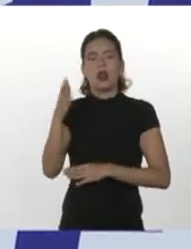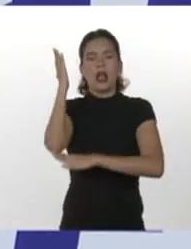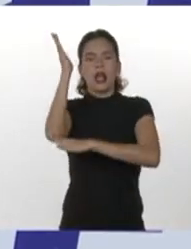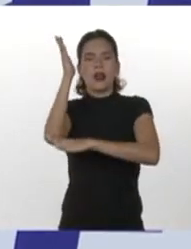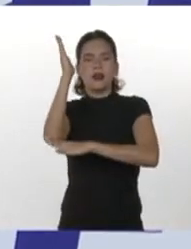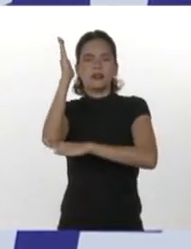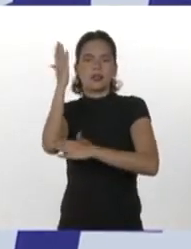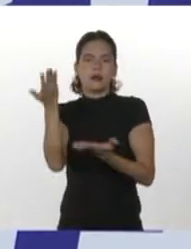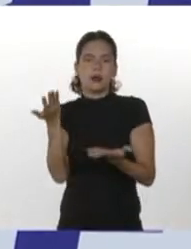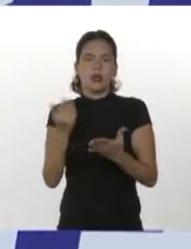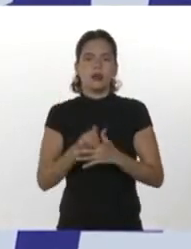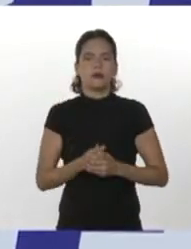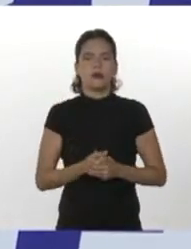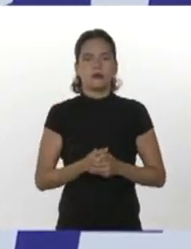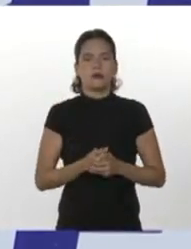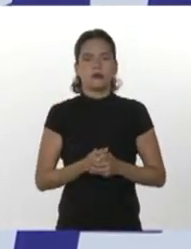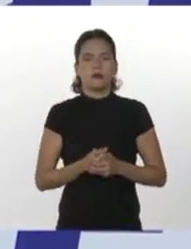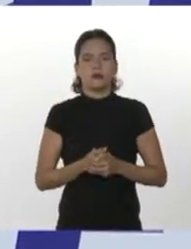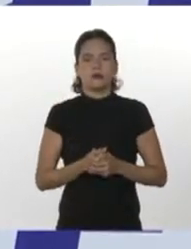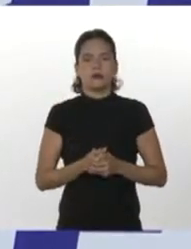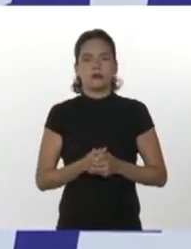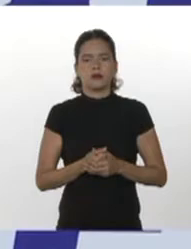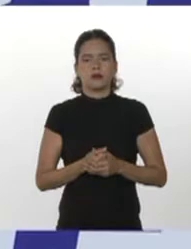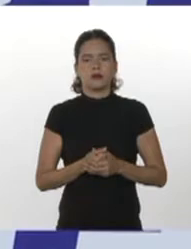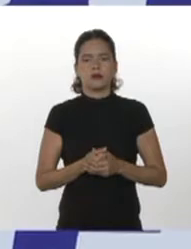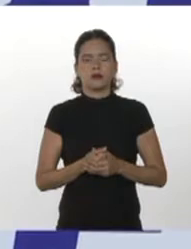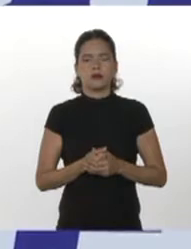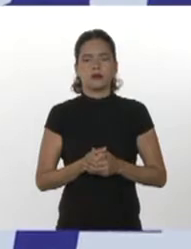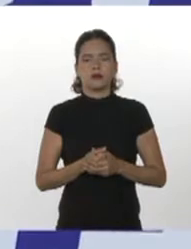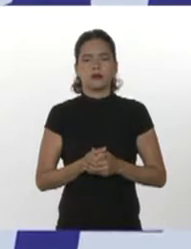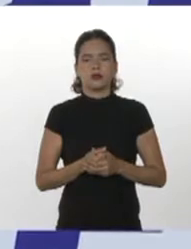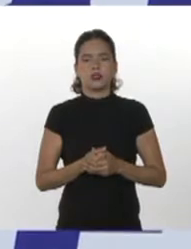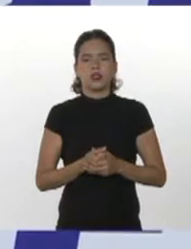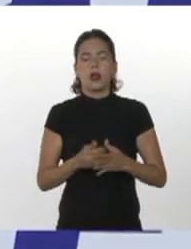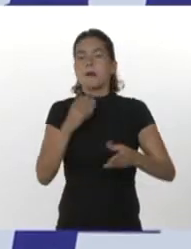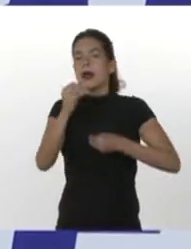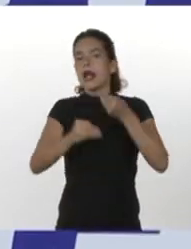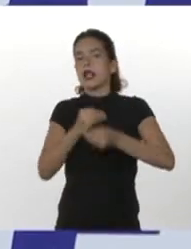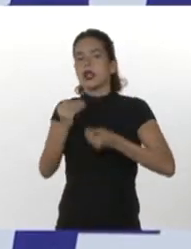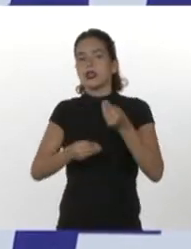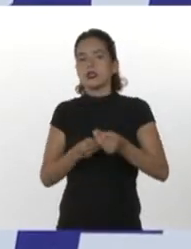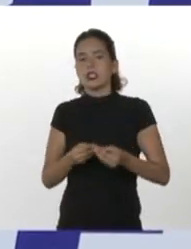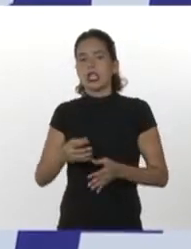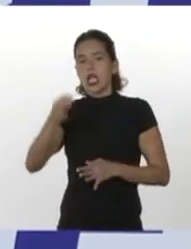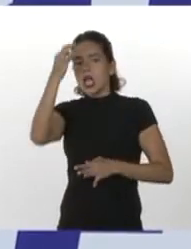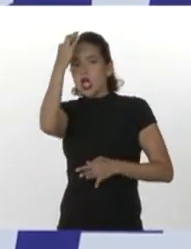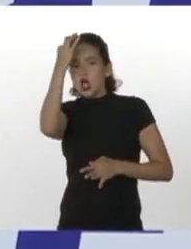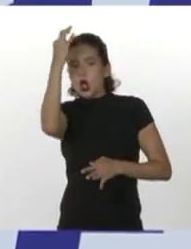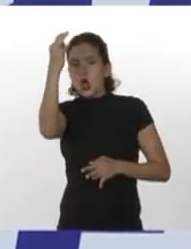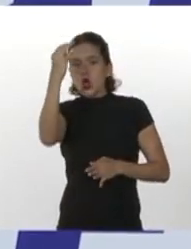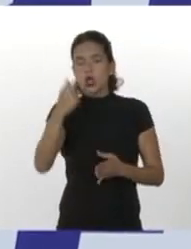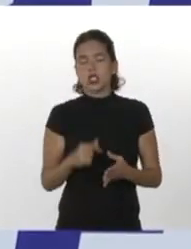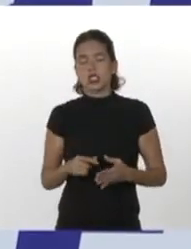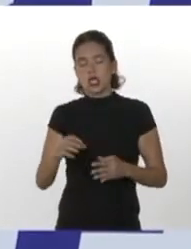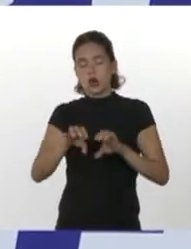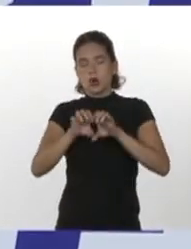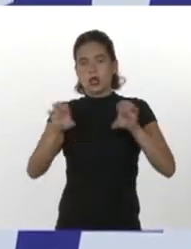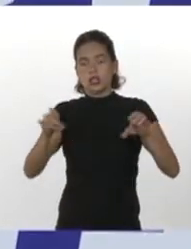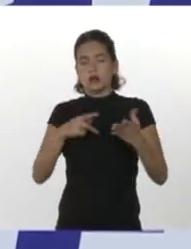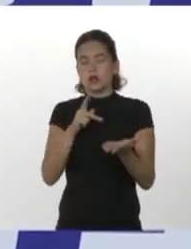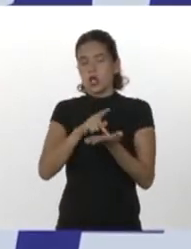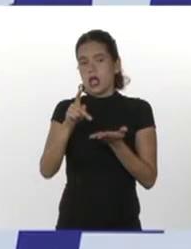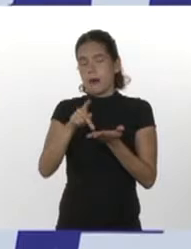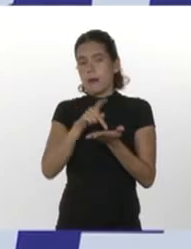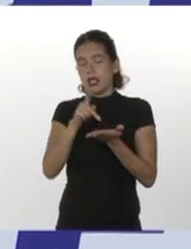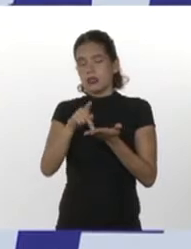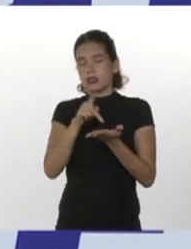asambleas extraordinarias para conformar el consejo educativo, ¿verdad?, que tiene una participación